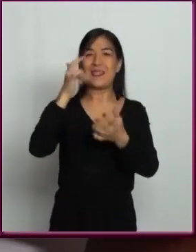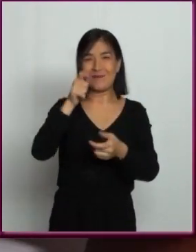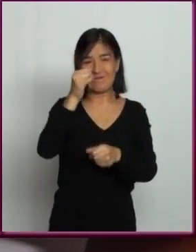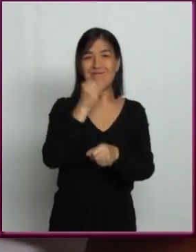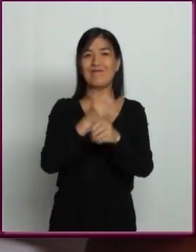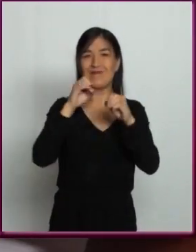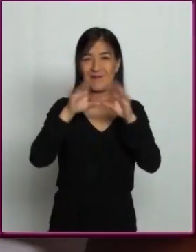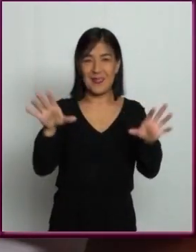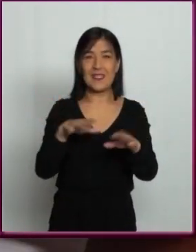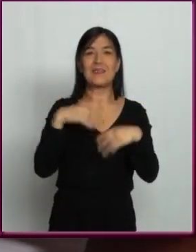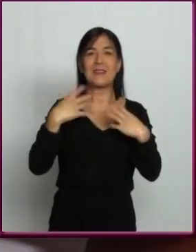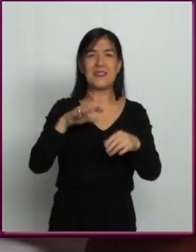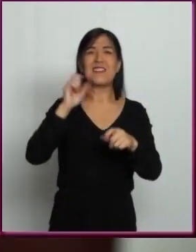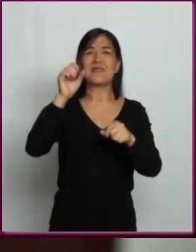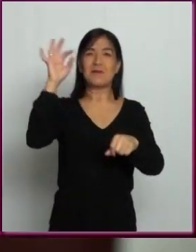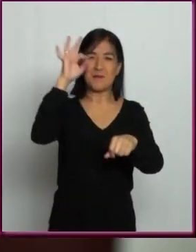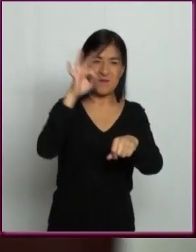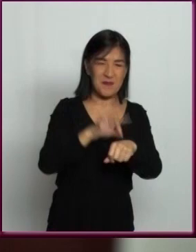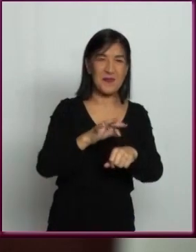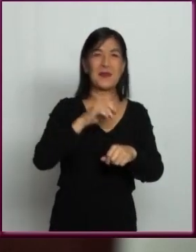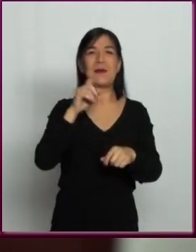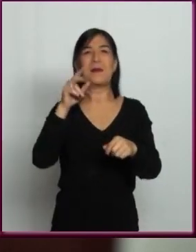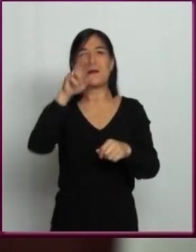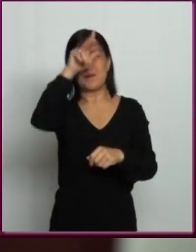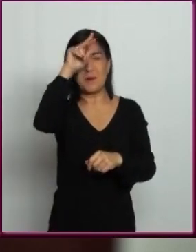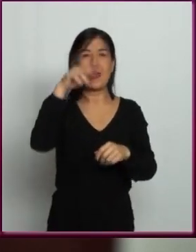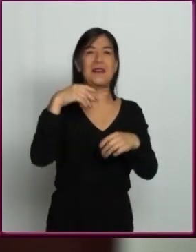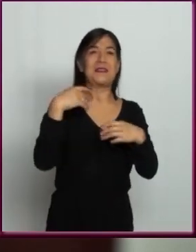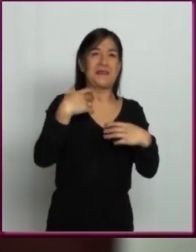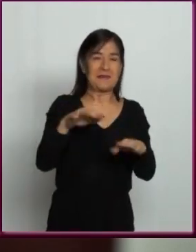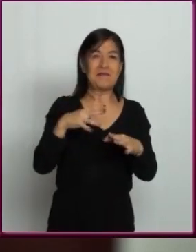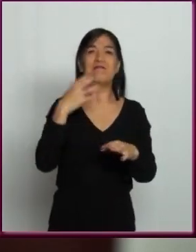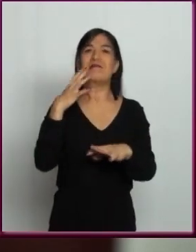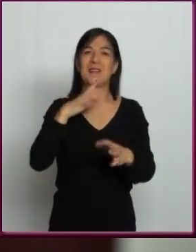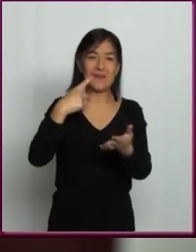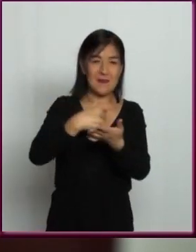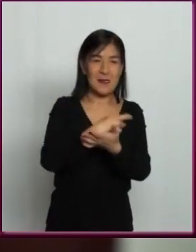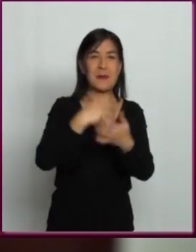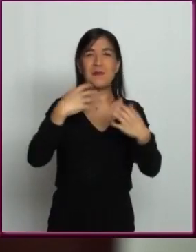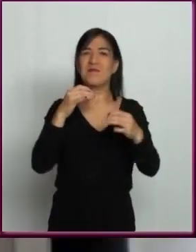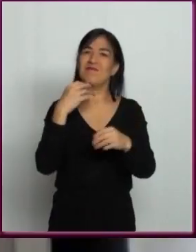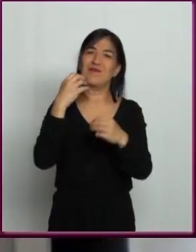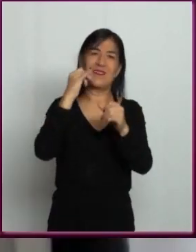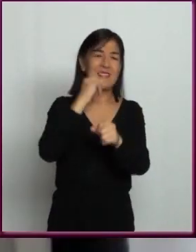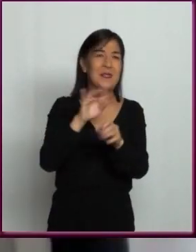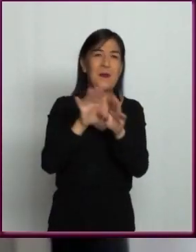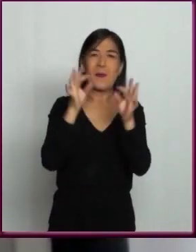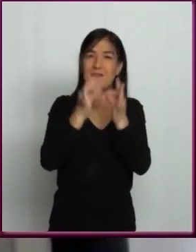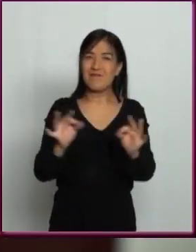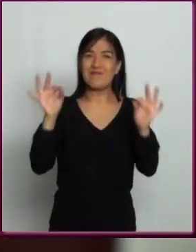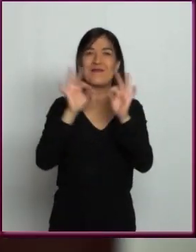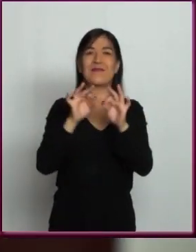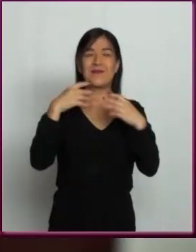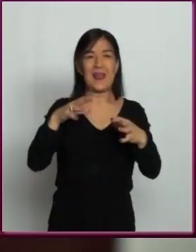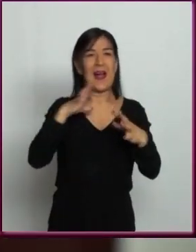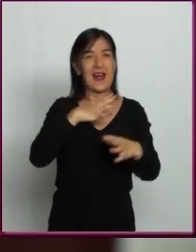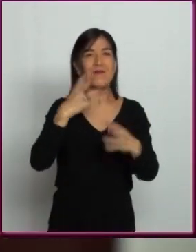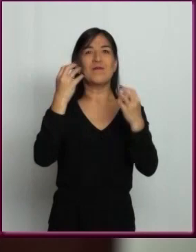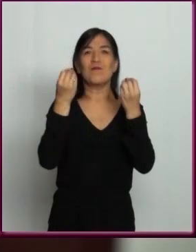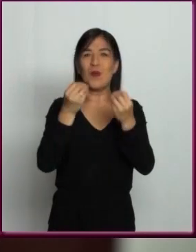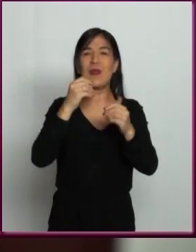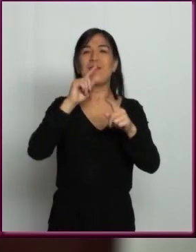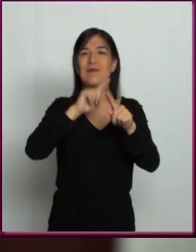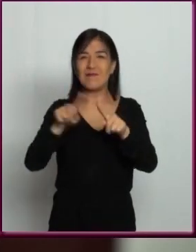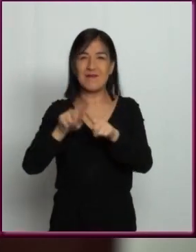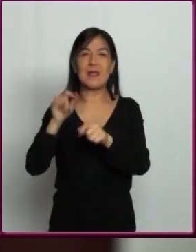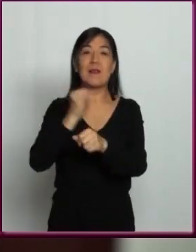esta información. Los insectos son un tema interesantísimo y vasto, así que esperemos que se hayan podido interesar mucho más